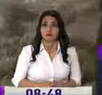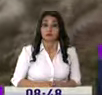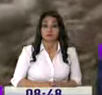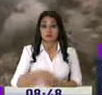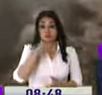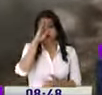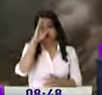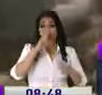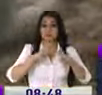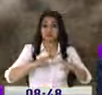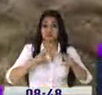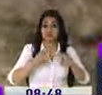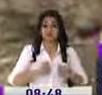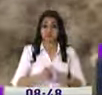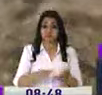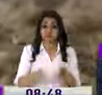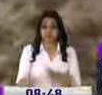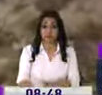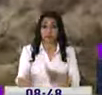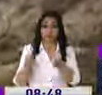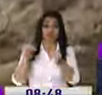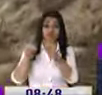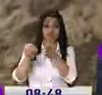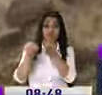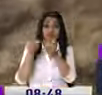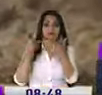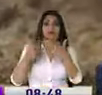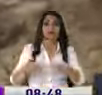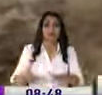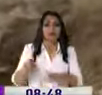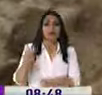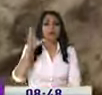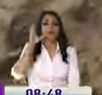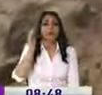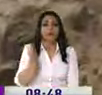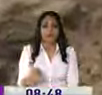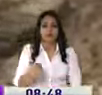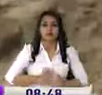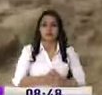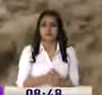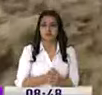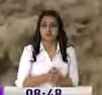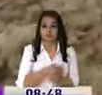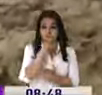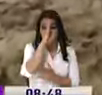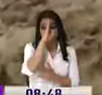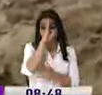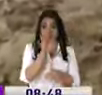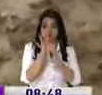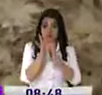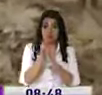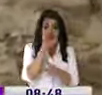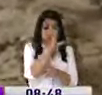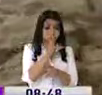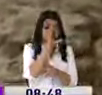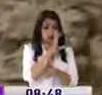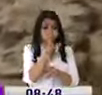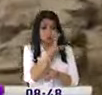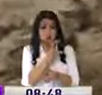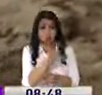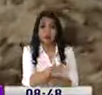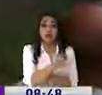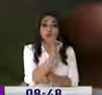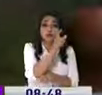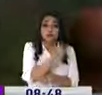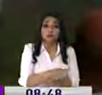Luego del levantamiento del cadáver, el cuerpo fue evacuado hasta la ciudad de Cuenca, mientras agentes de la DINASED trabajan para dar con el paradero del supuesto autor